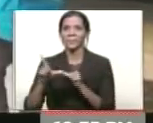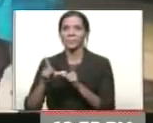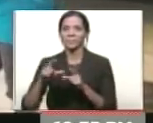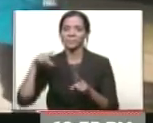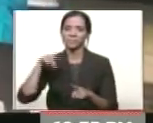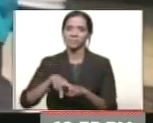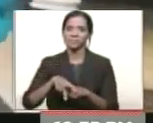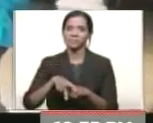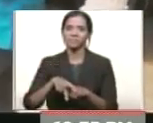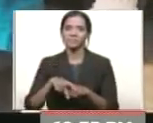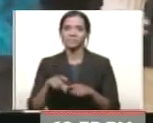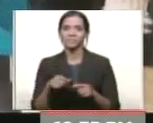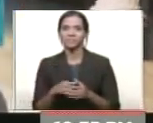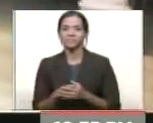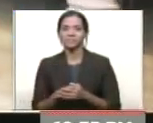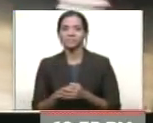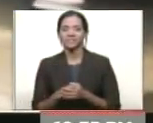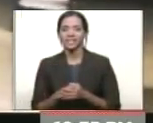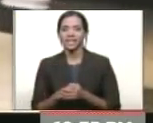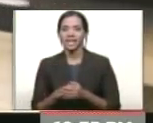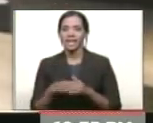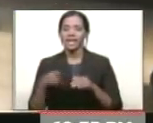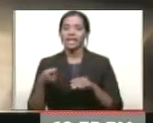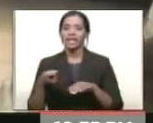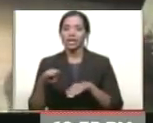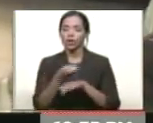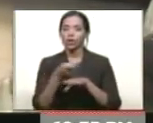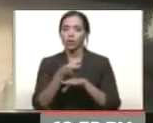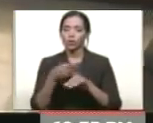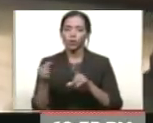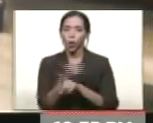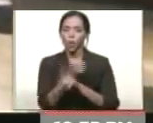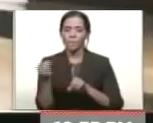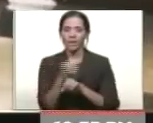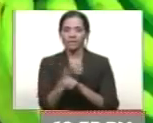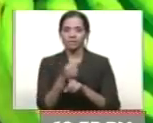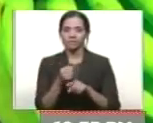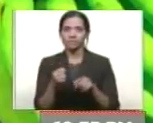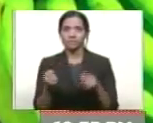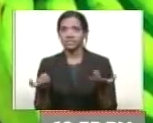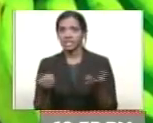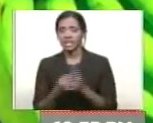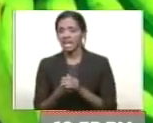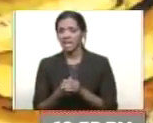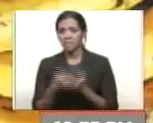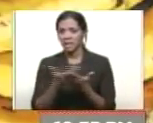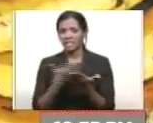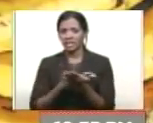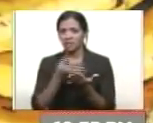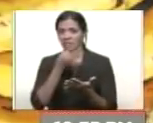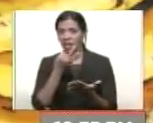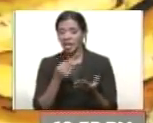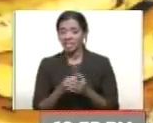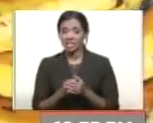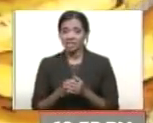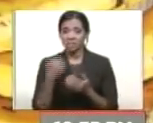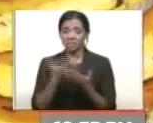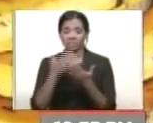el intento de golpe de Estado en esta oportunidad? ¿Serán topochos? ¿Será plátano